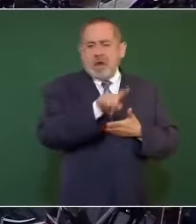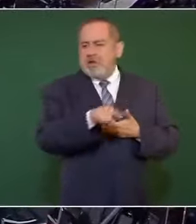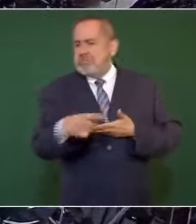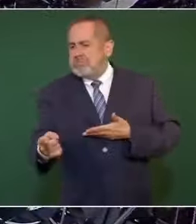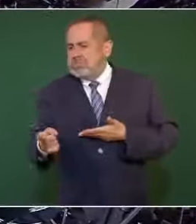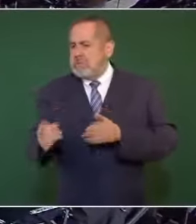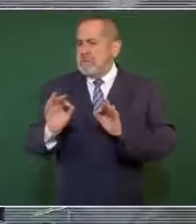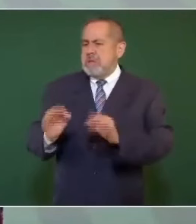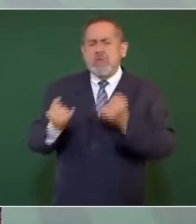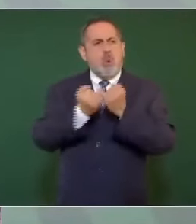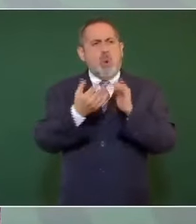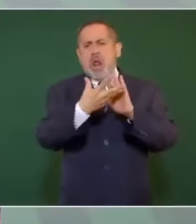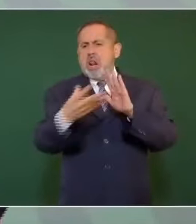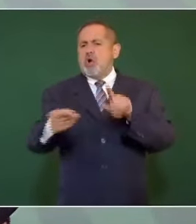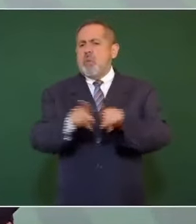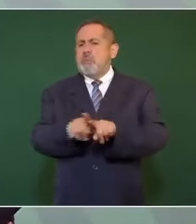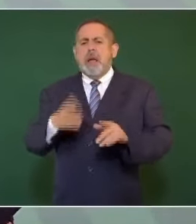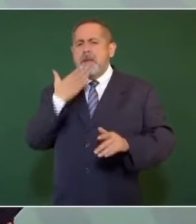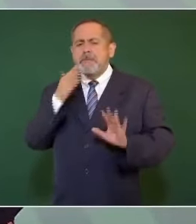fuerte arriba,